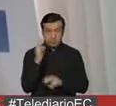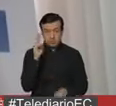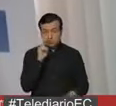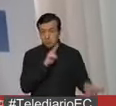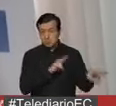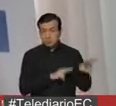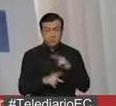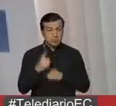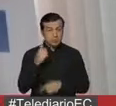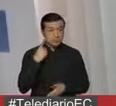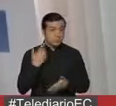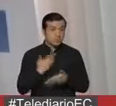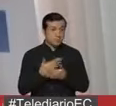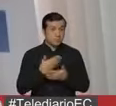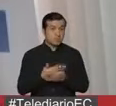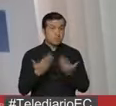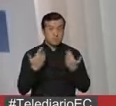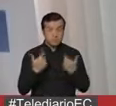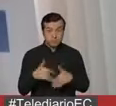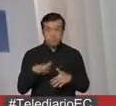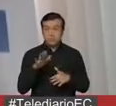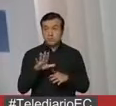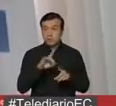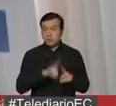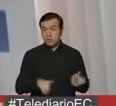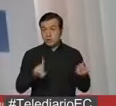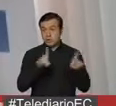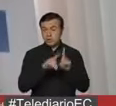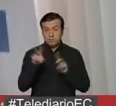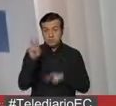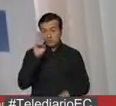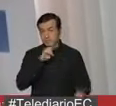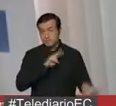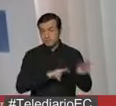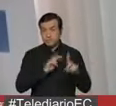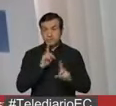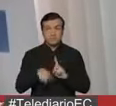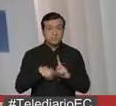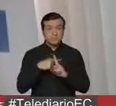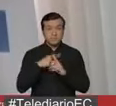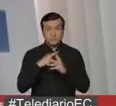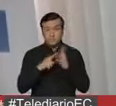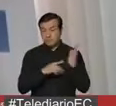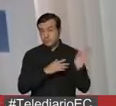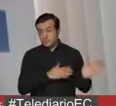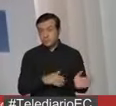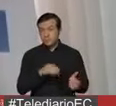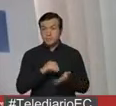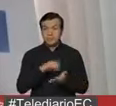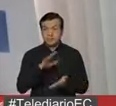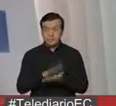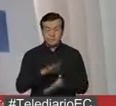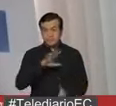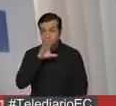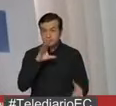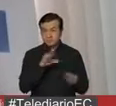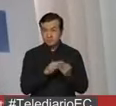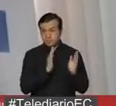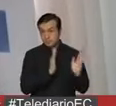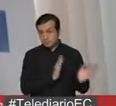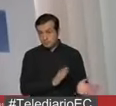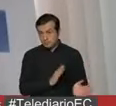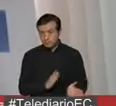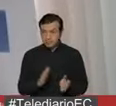para verificar este dato, y de ser necesario aplicaremos todo lo que